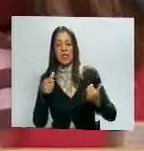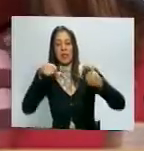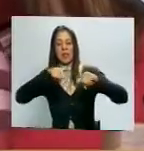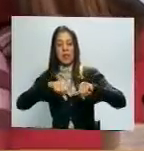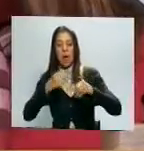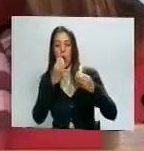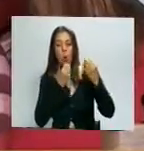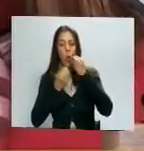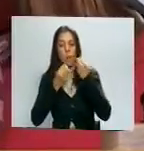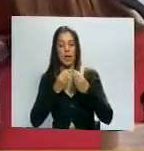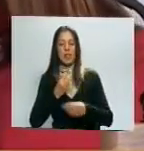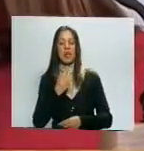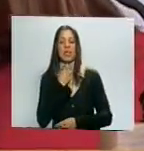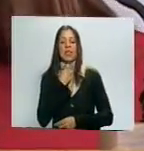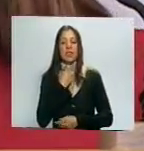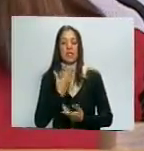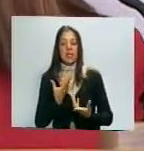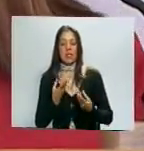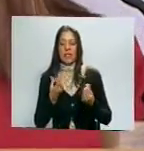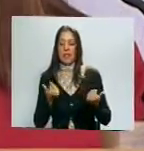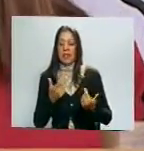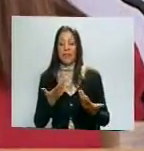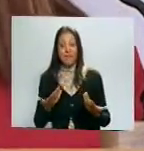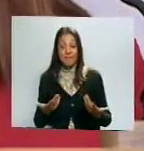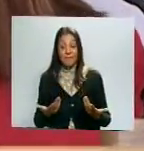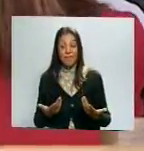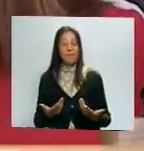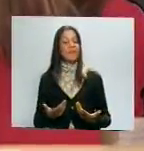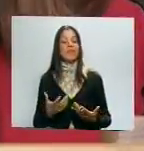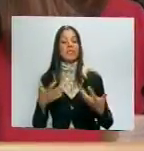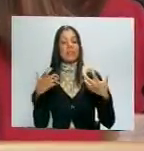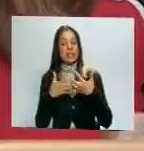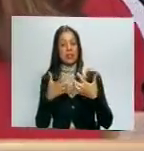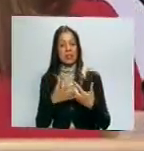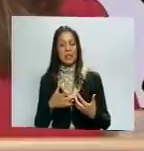en esta guerra económica. Pues hay una guerra